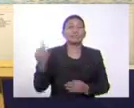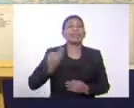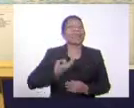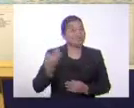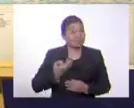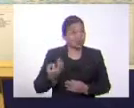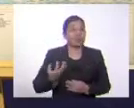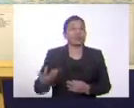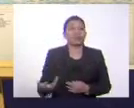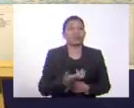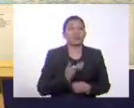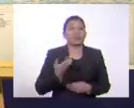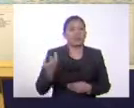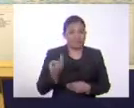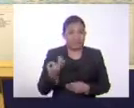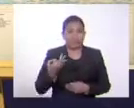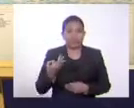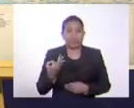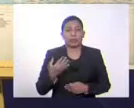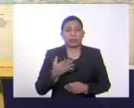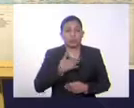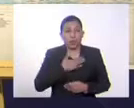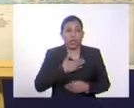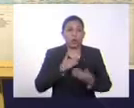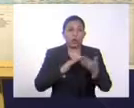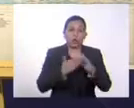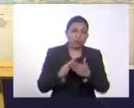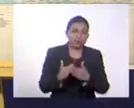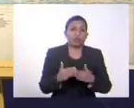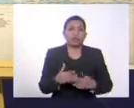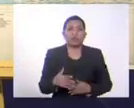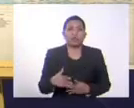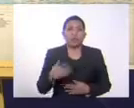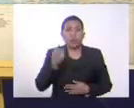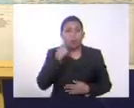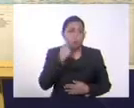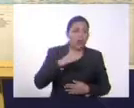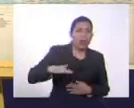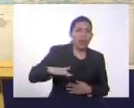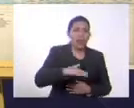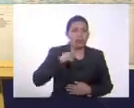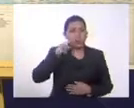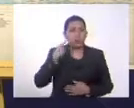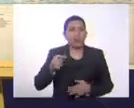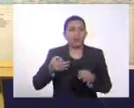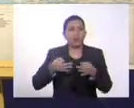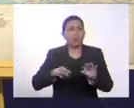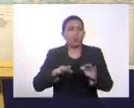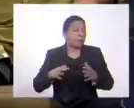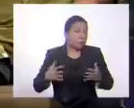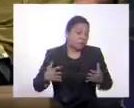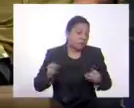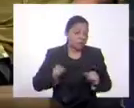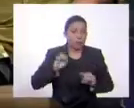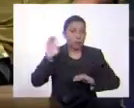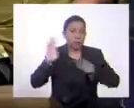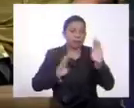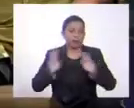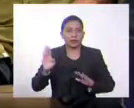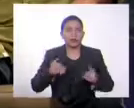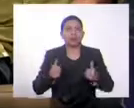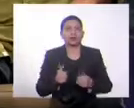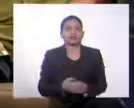buscar formas para poder participar de forma activa. Federico, para finalizar me gustaría que nos diera